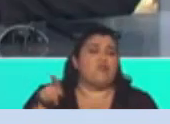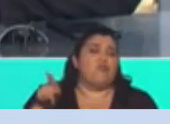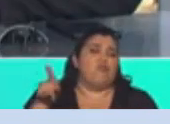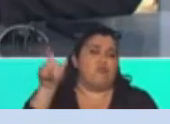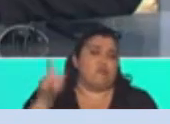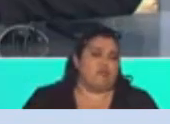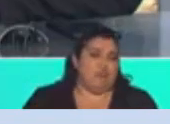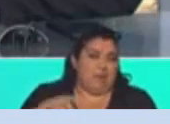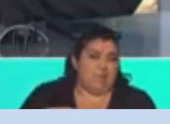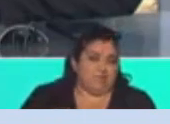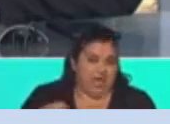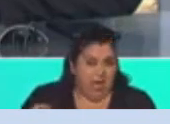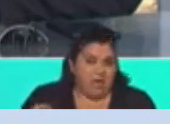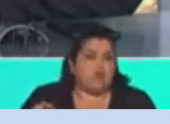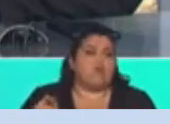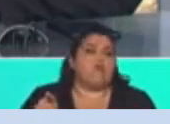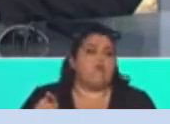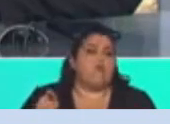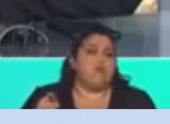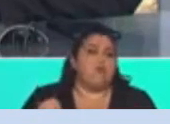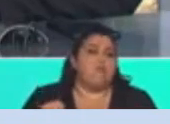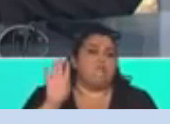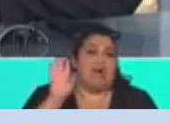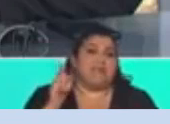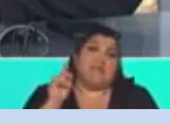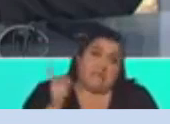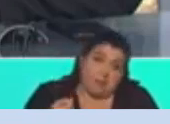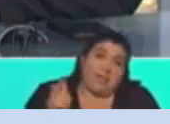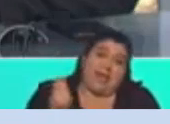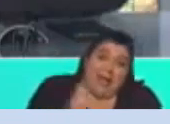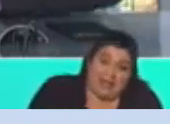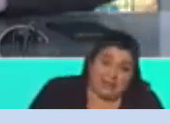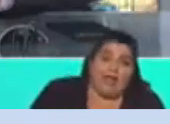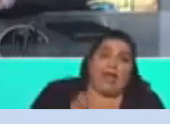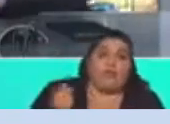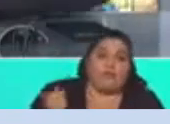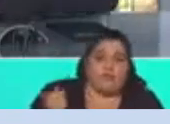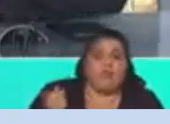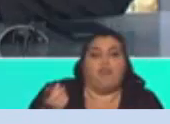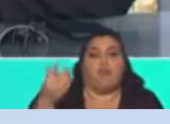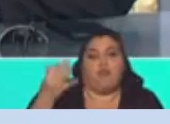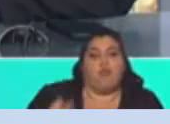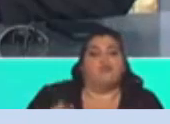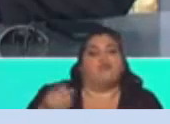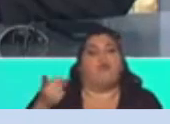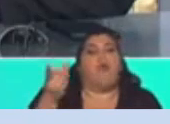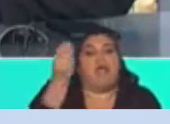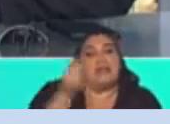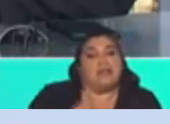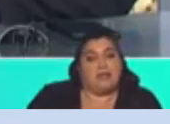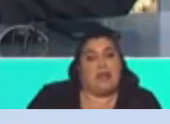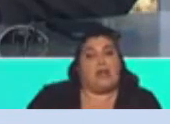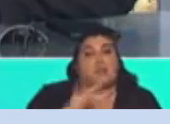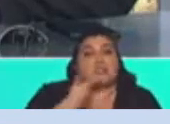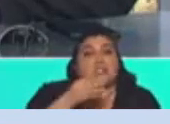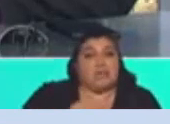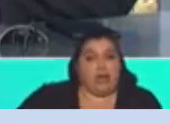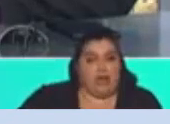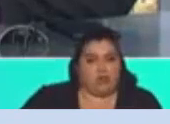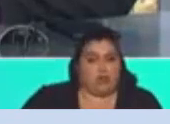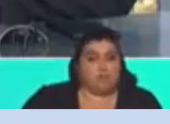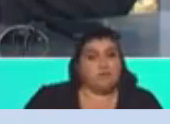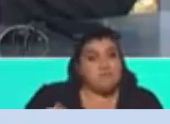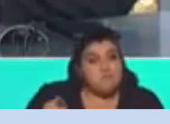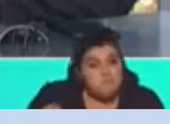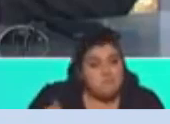a la libertad avanza candidato ap y en esa calidad llegó hoy a ser es candidato a senador fue